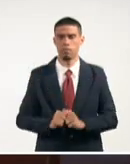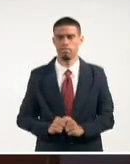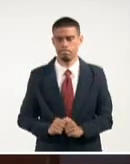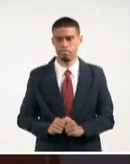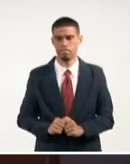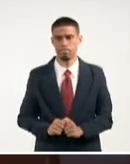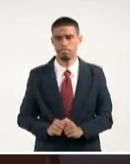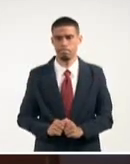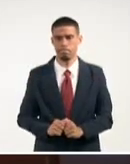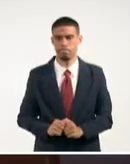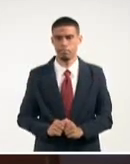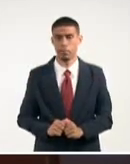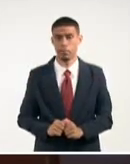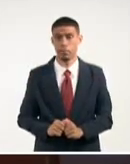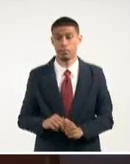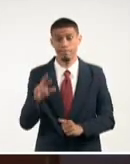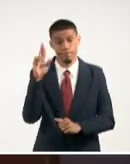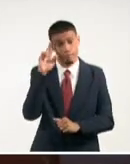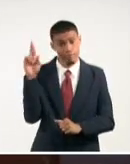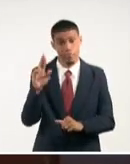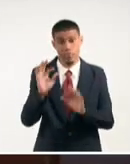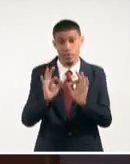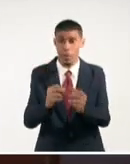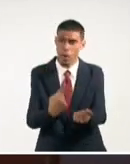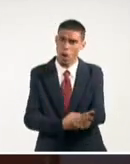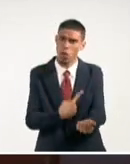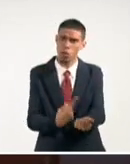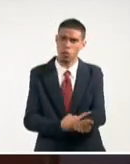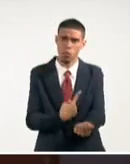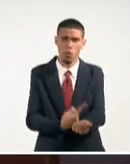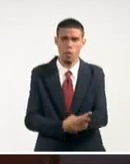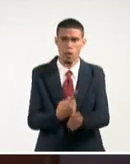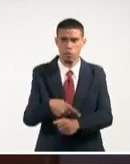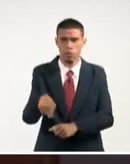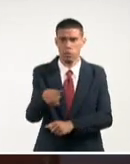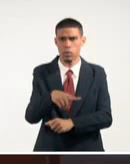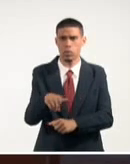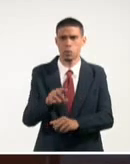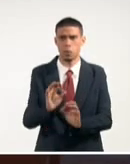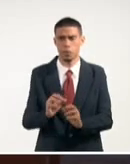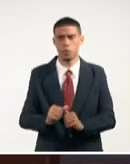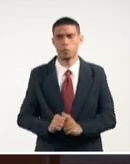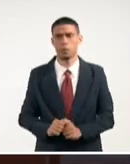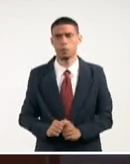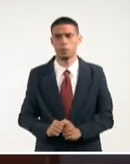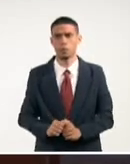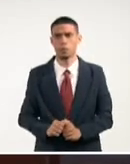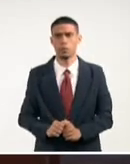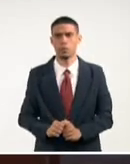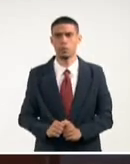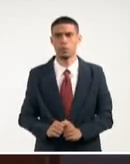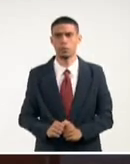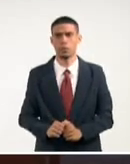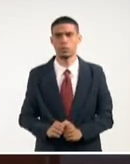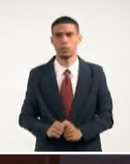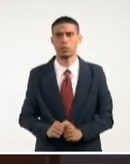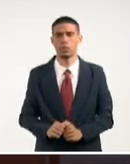acostumbrado, a este empeño que hoy exige la patria.